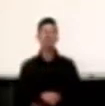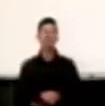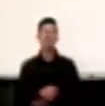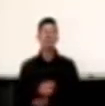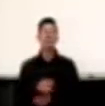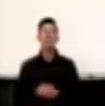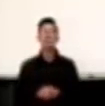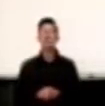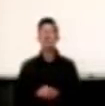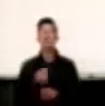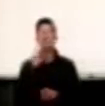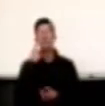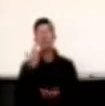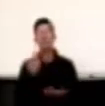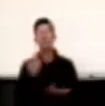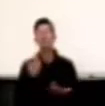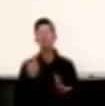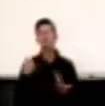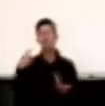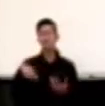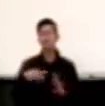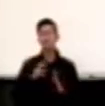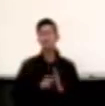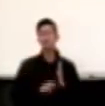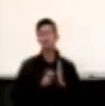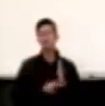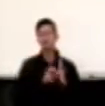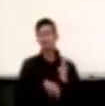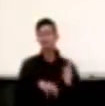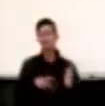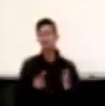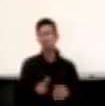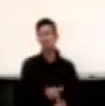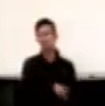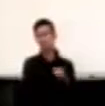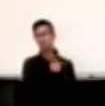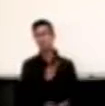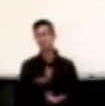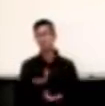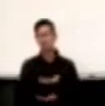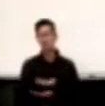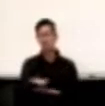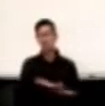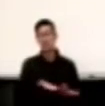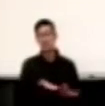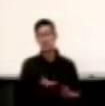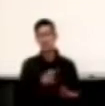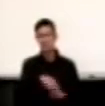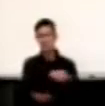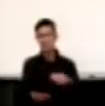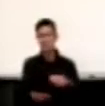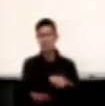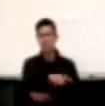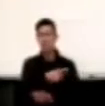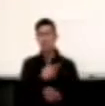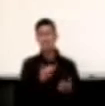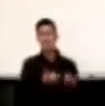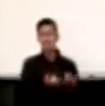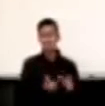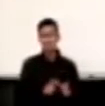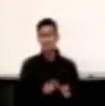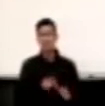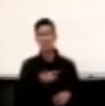vemos muchas reformas que se han hecho en ese país, han venido por los plurinominales, no por los que son de mayoría. Los de